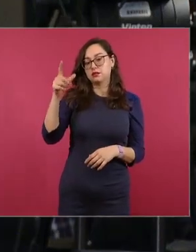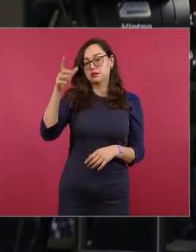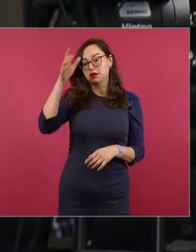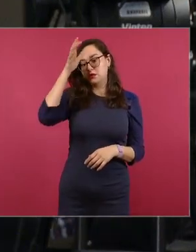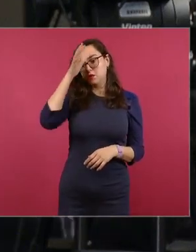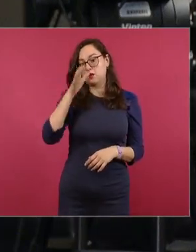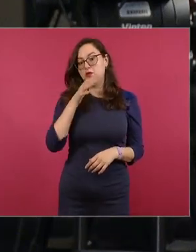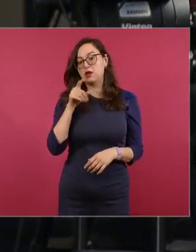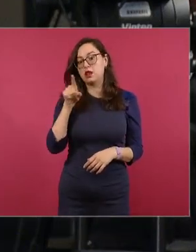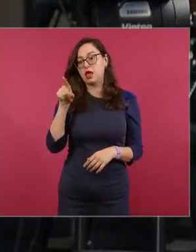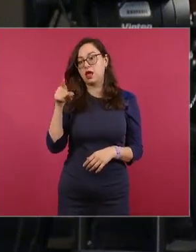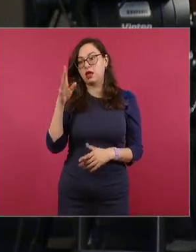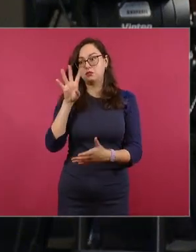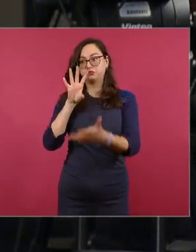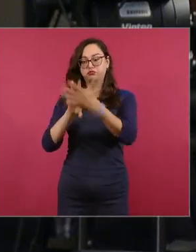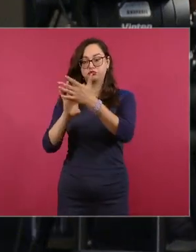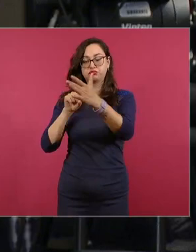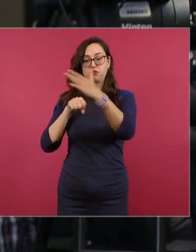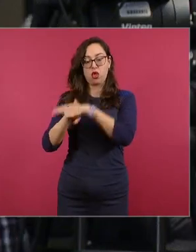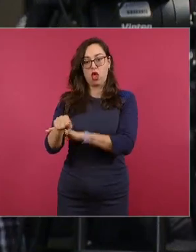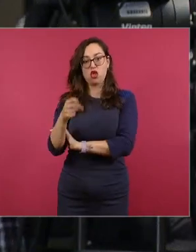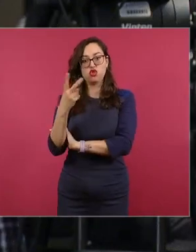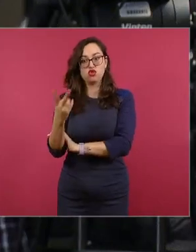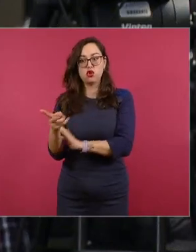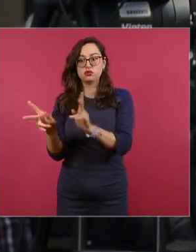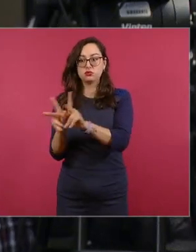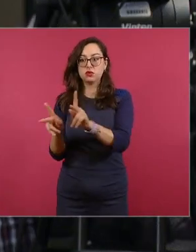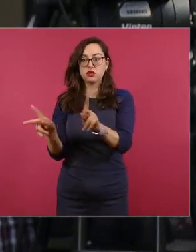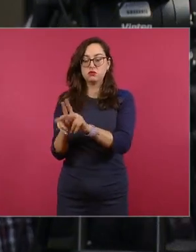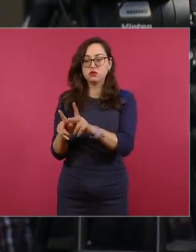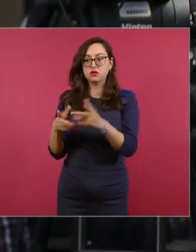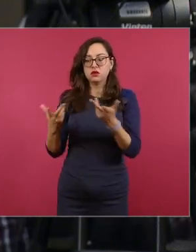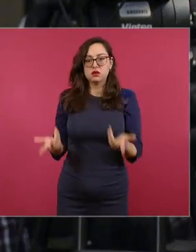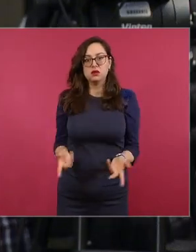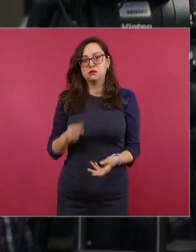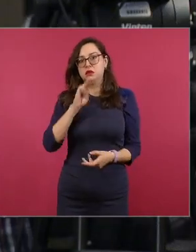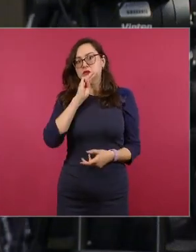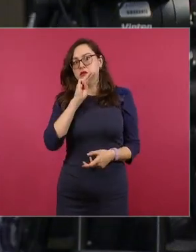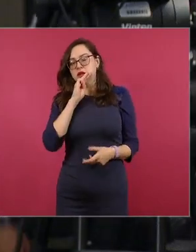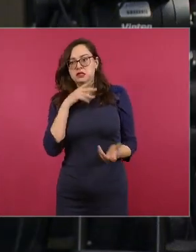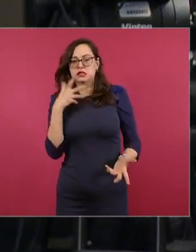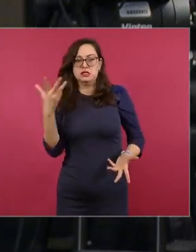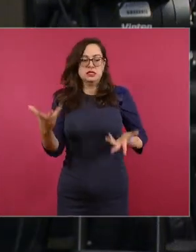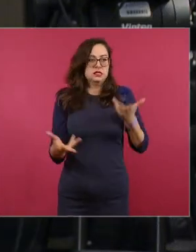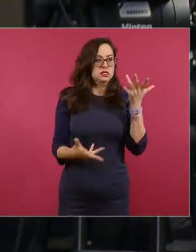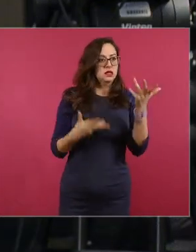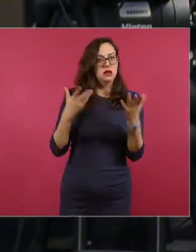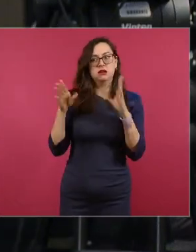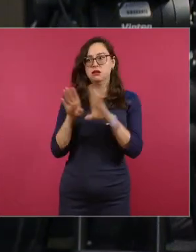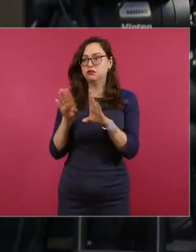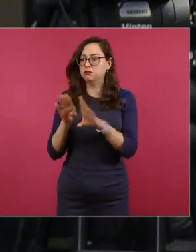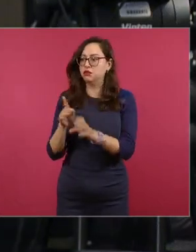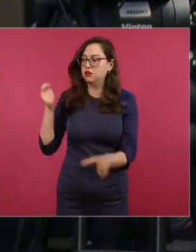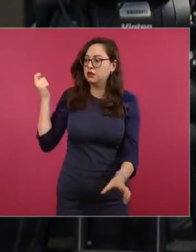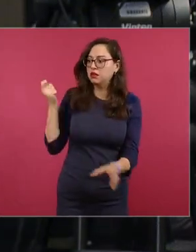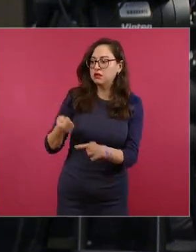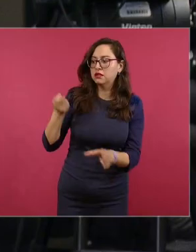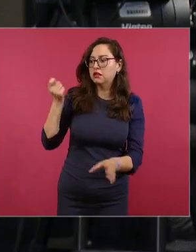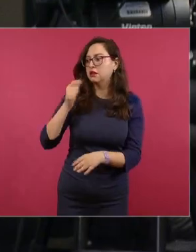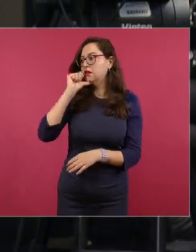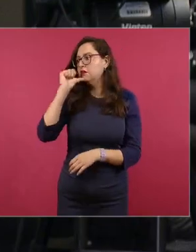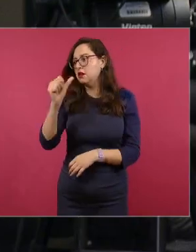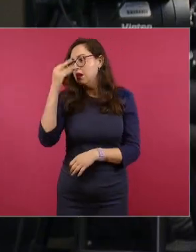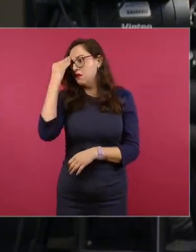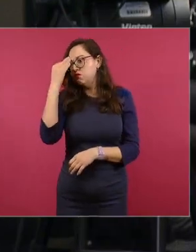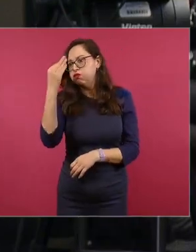sin que se les haya dado alguna sentencia, sus madres están desesperadas, no tienen los recursos, primero para pagar un